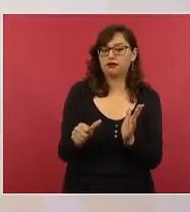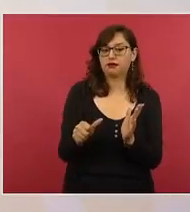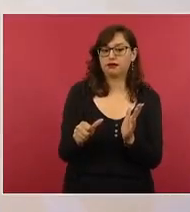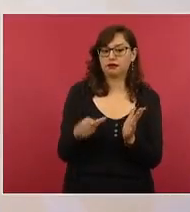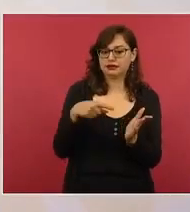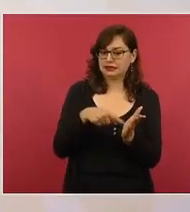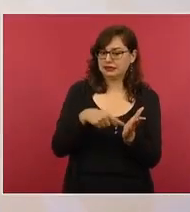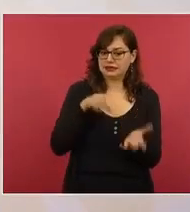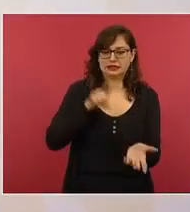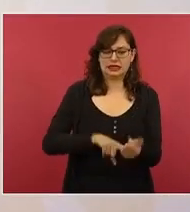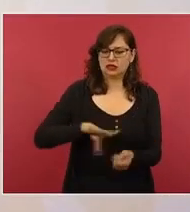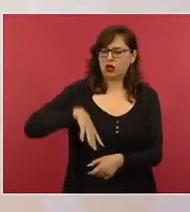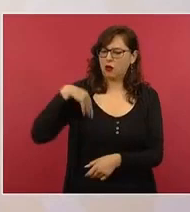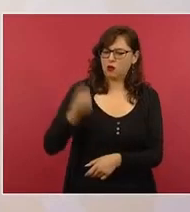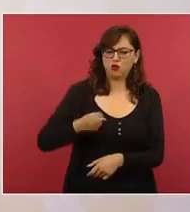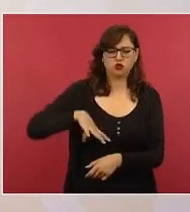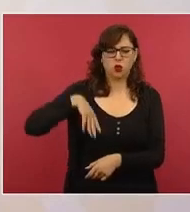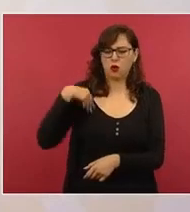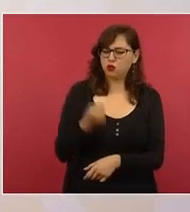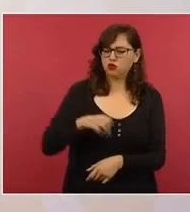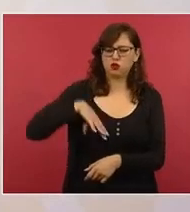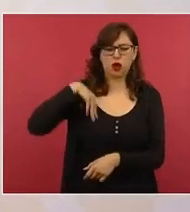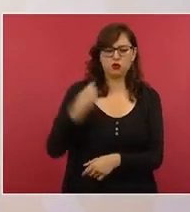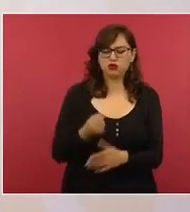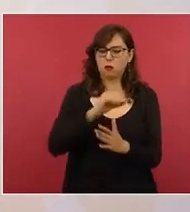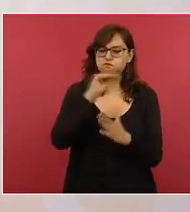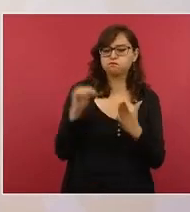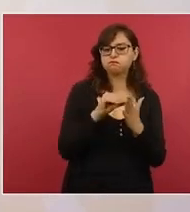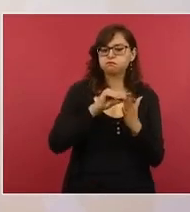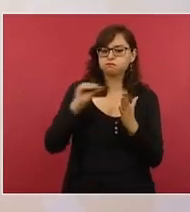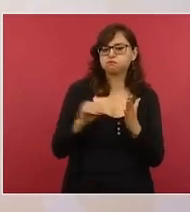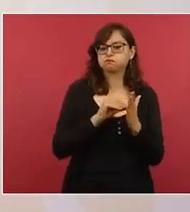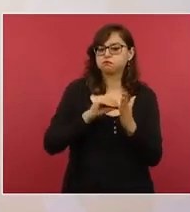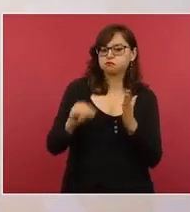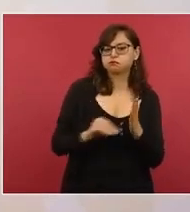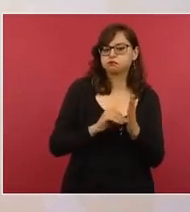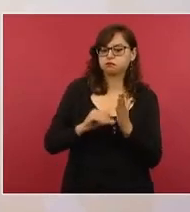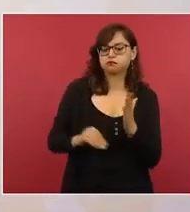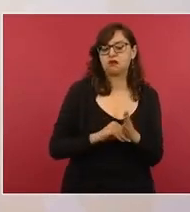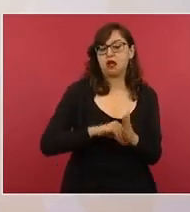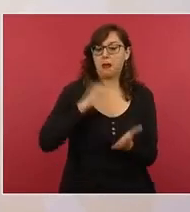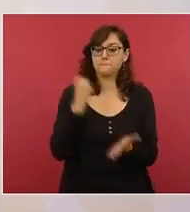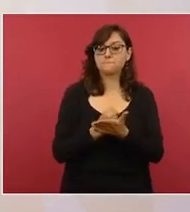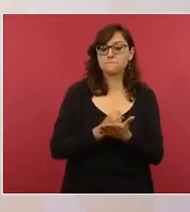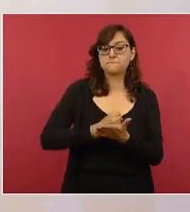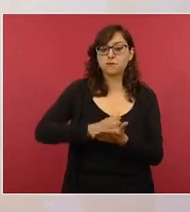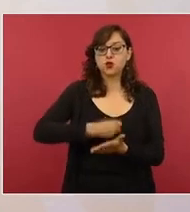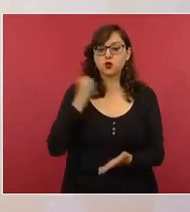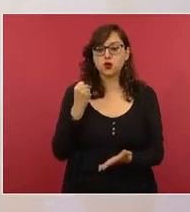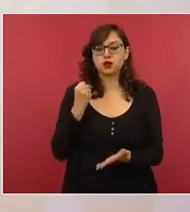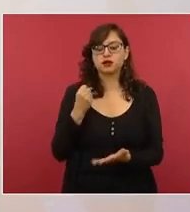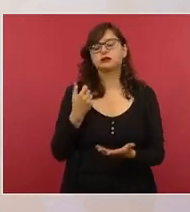todos los abusos que se cometieron cuando se aprobó la llamada reforma energética.